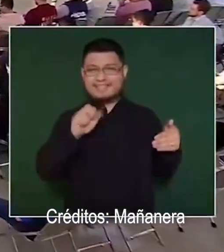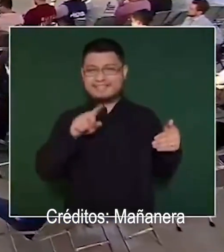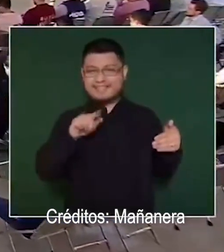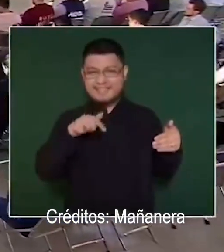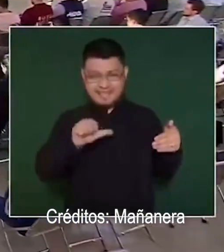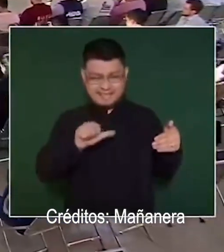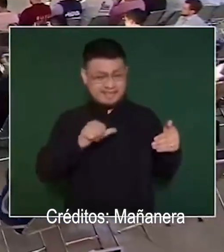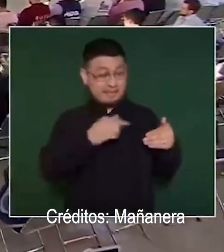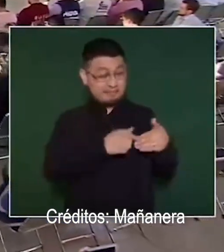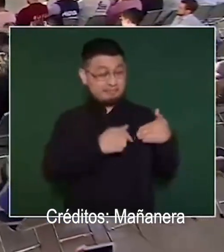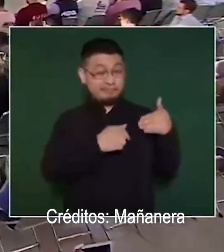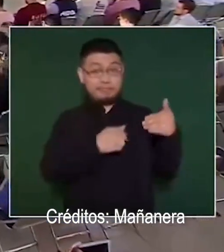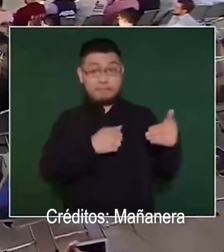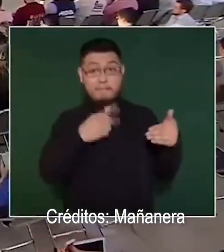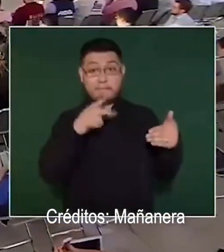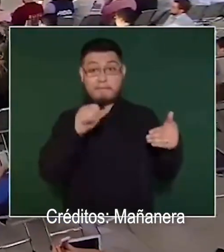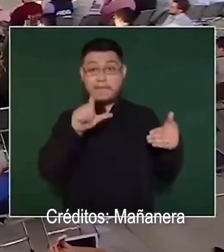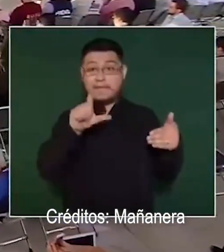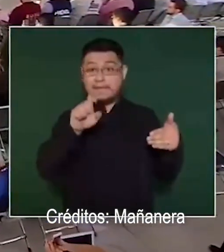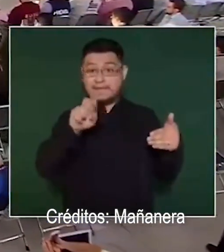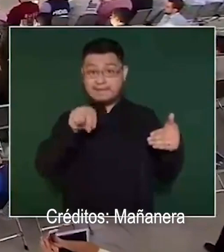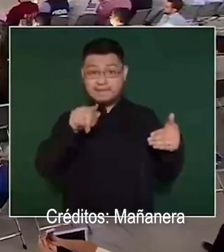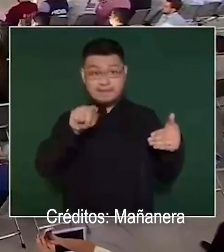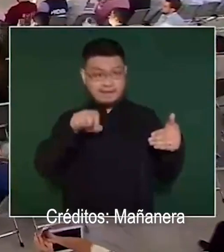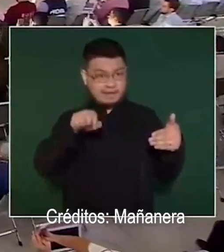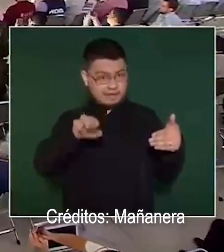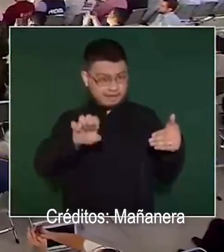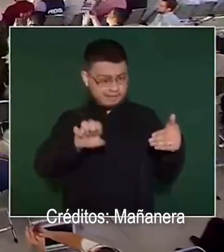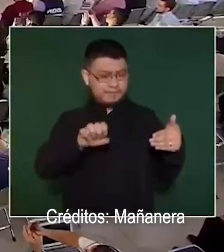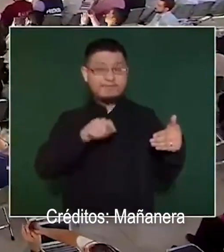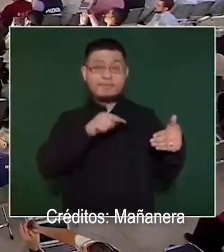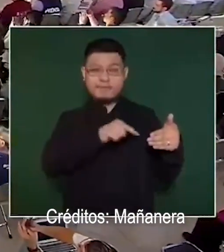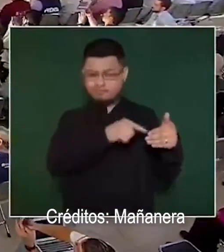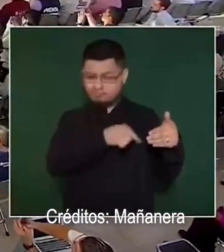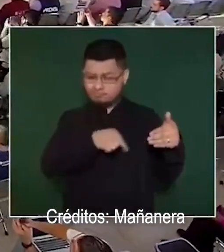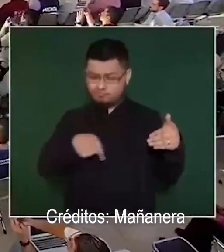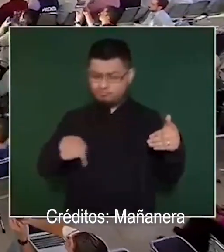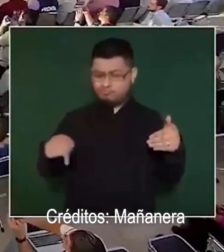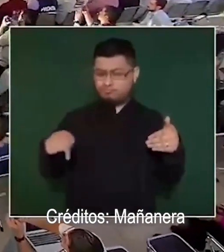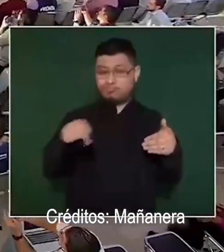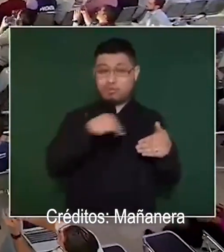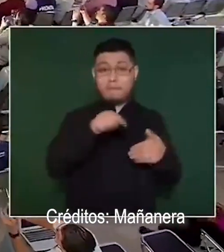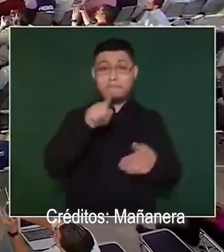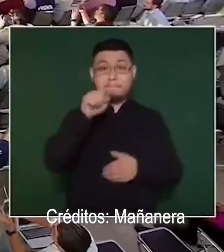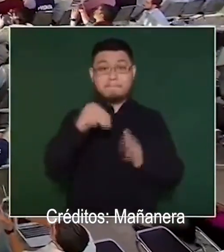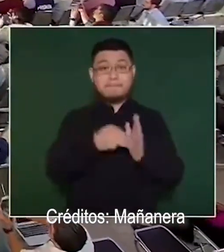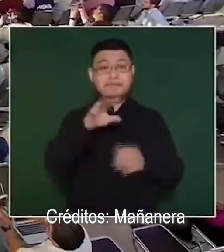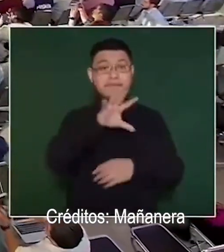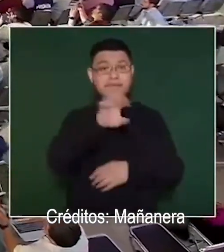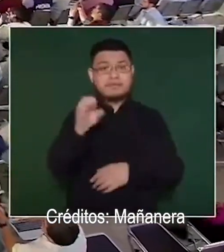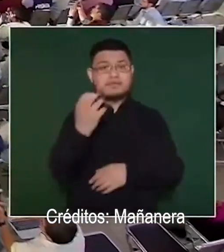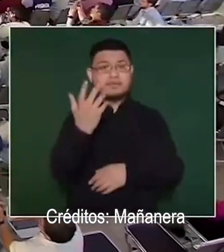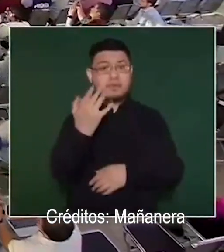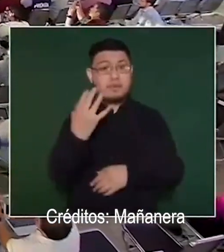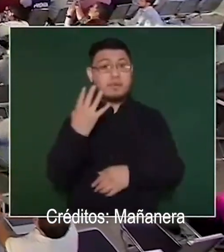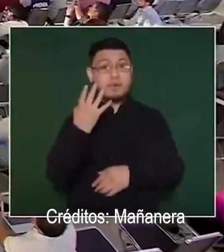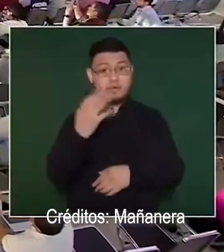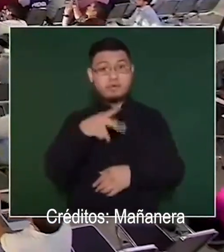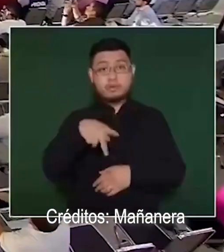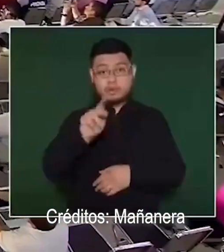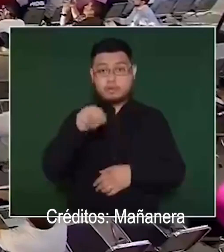Y se cierra todo el circuito de los 1.554 kilómetros del tren.